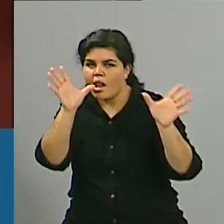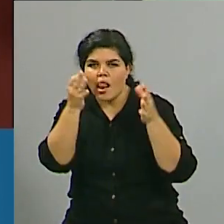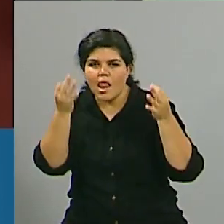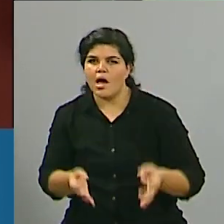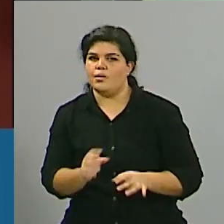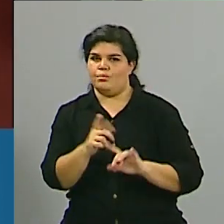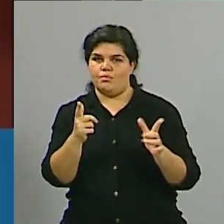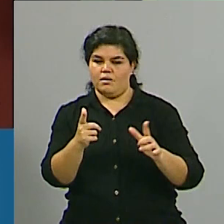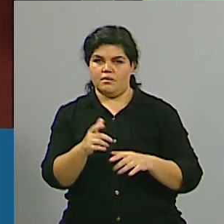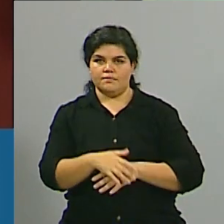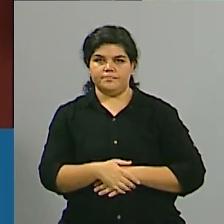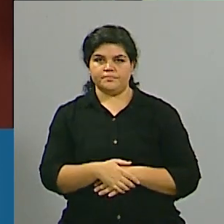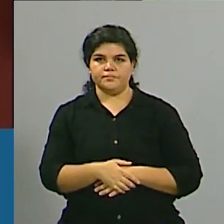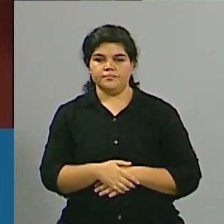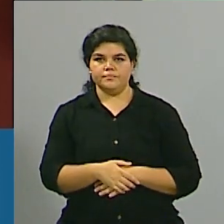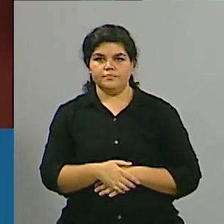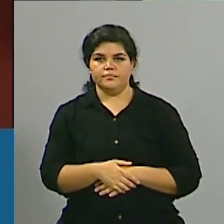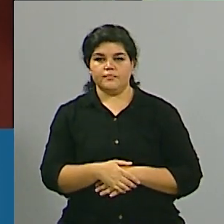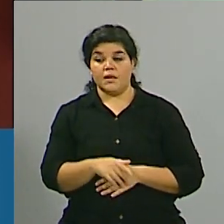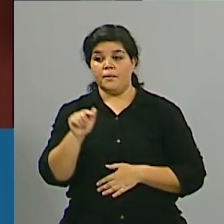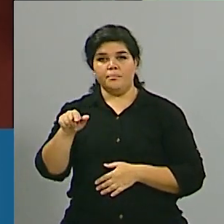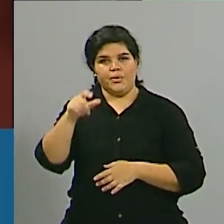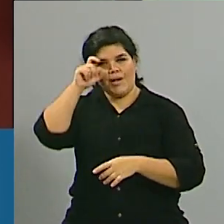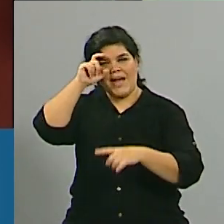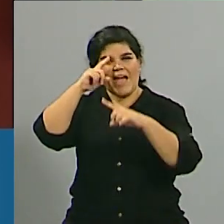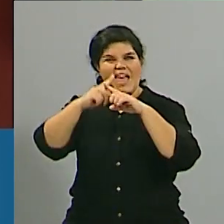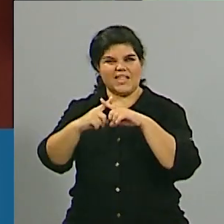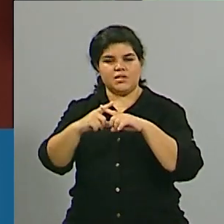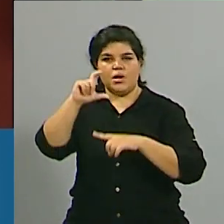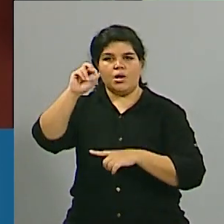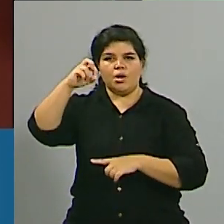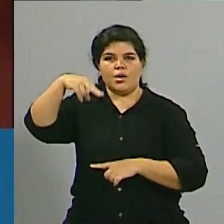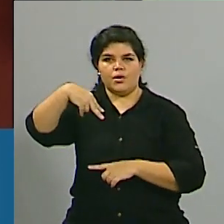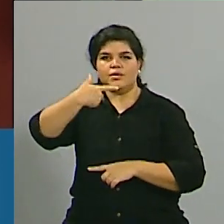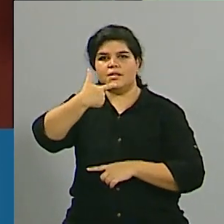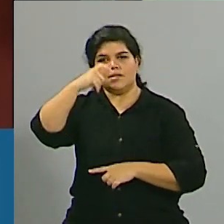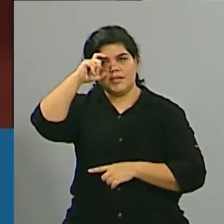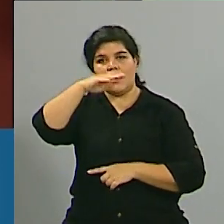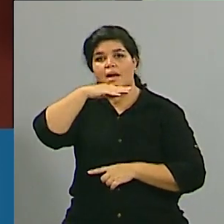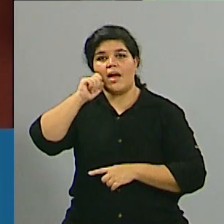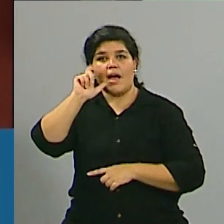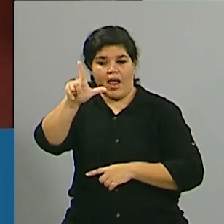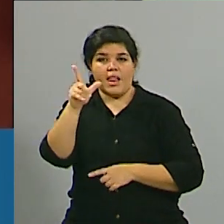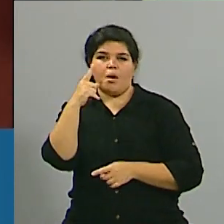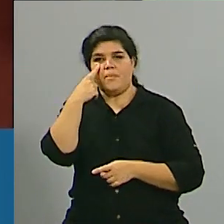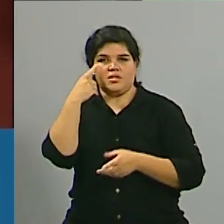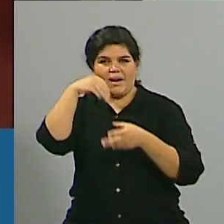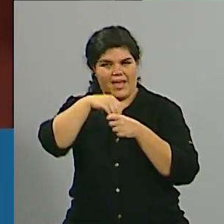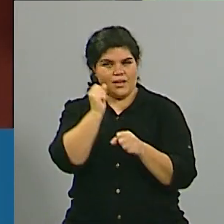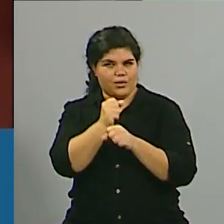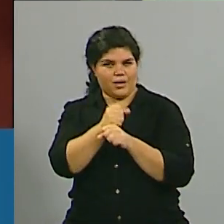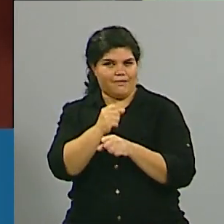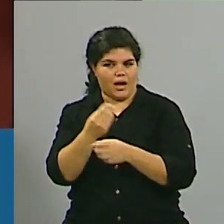la convivencia de pronto en lo que es la administración departamental? Digo, ¿es fluido el diálogo? Vos decías que